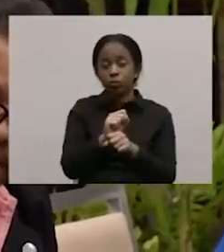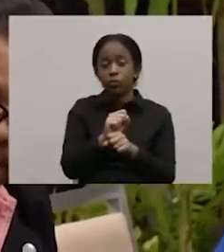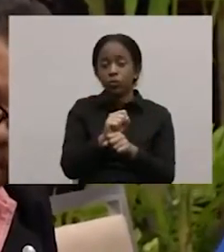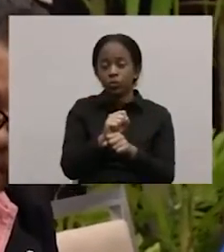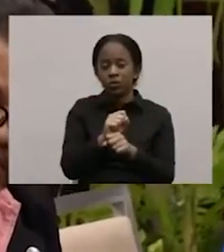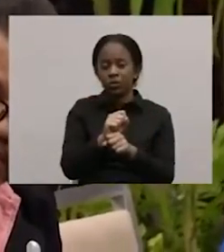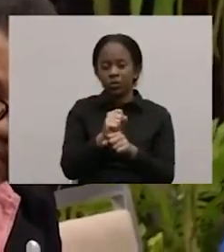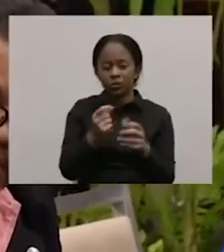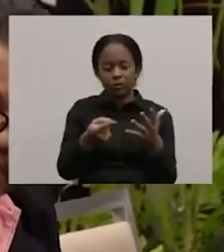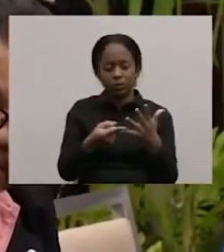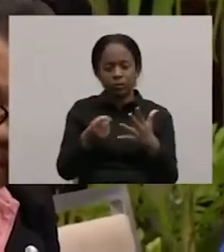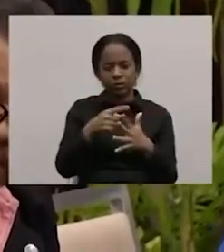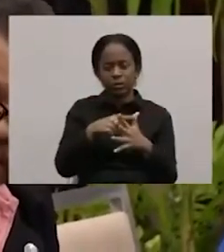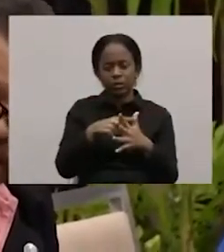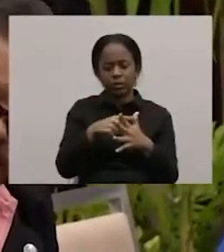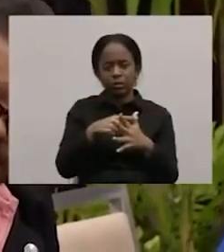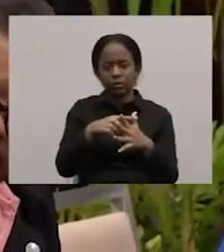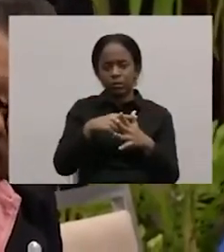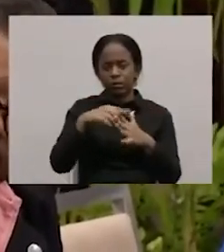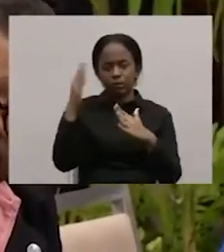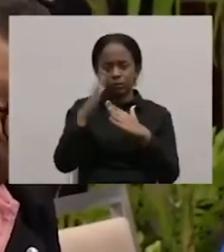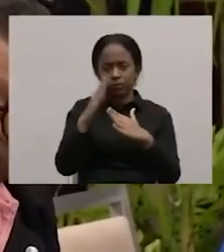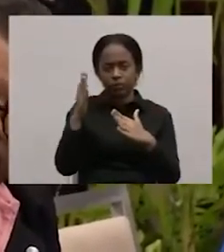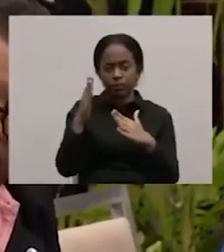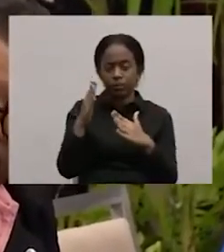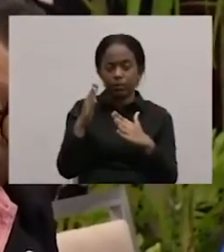del periodismo es la siguiente.